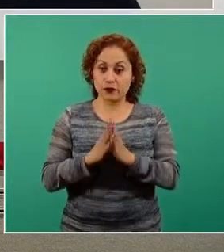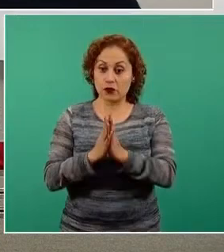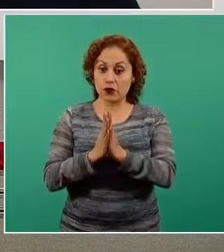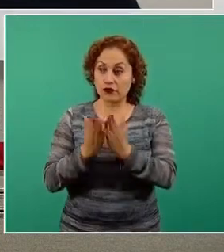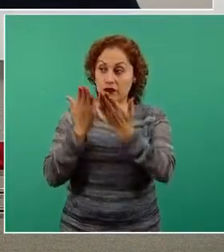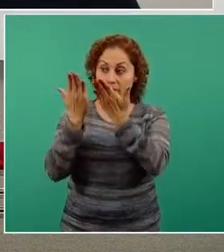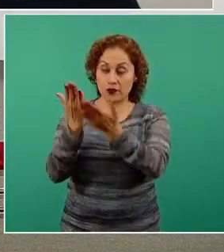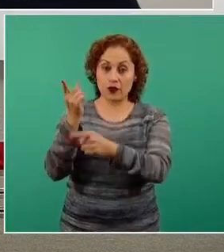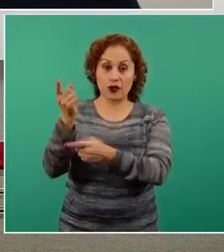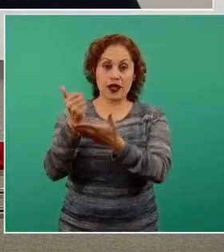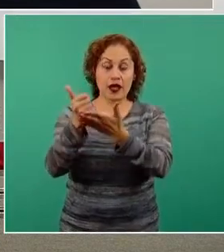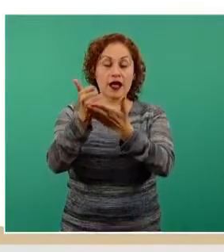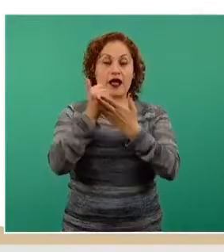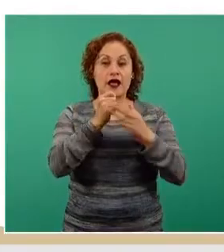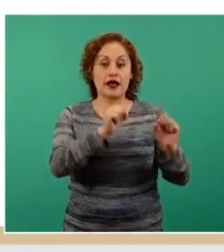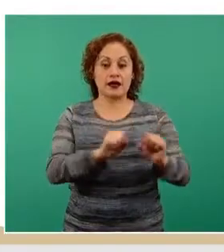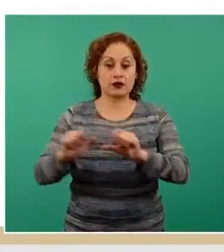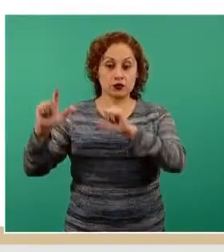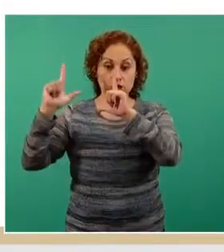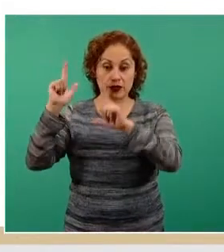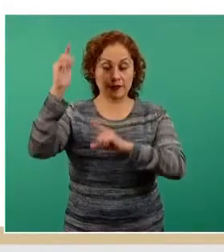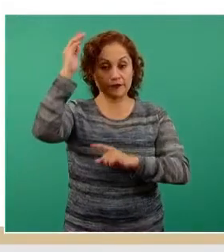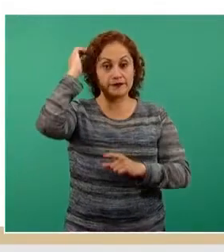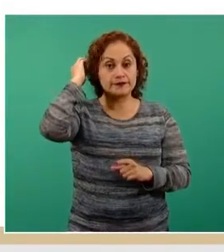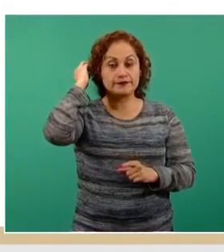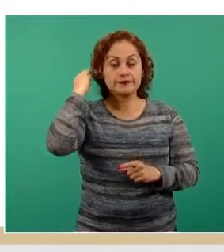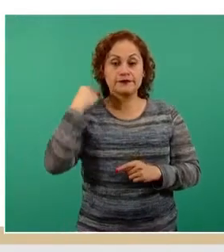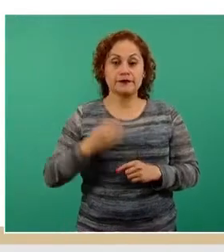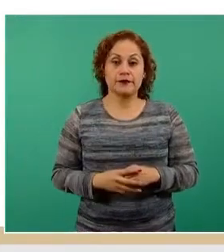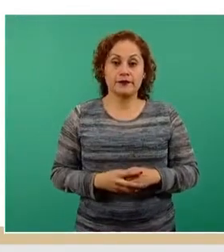desde Palacio Nacional con la primera diapositiva.